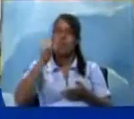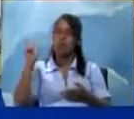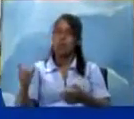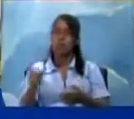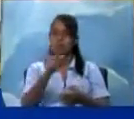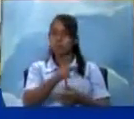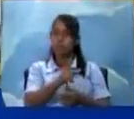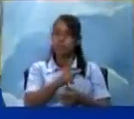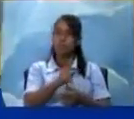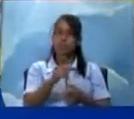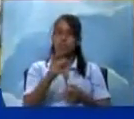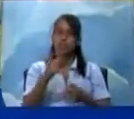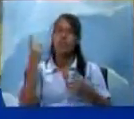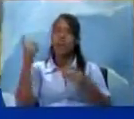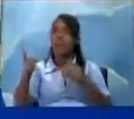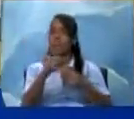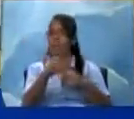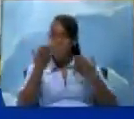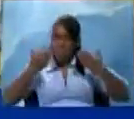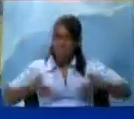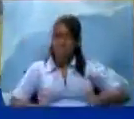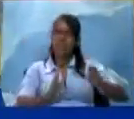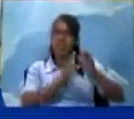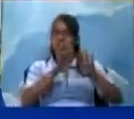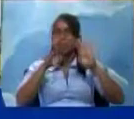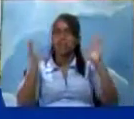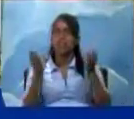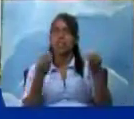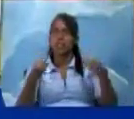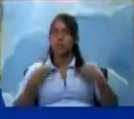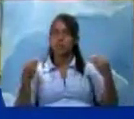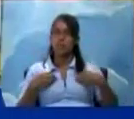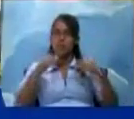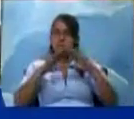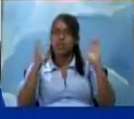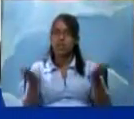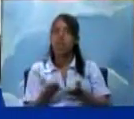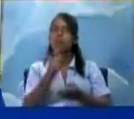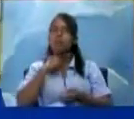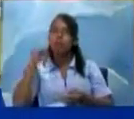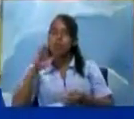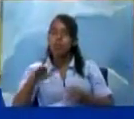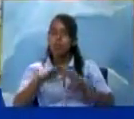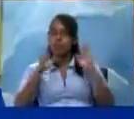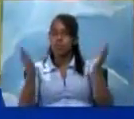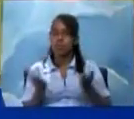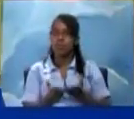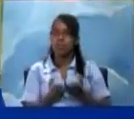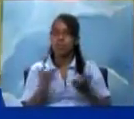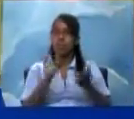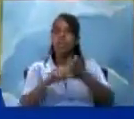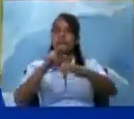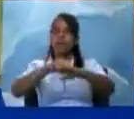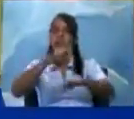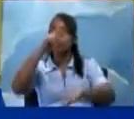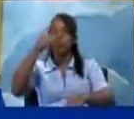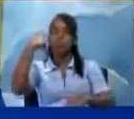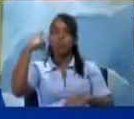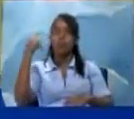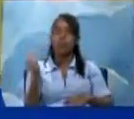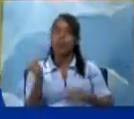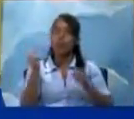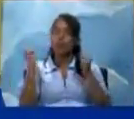de terrícolas. Gente que nacieron en la tierra y vivieron en la tierra y murieron en la tierra, resucitarán